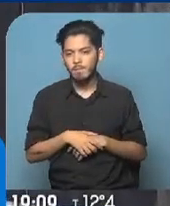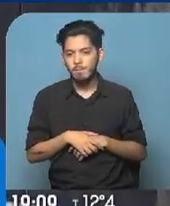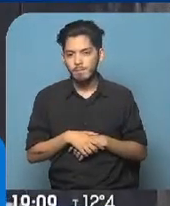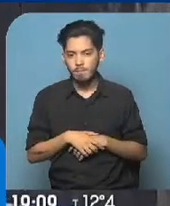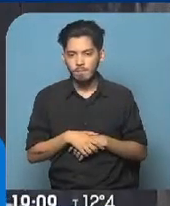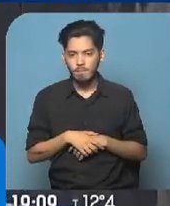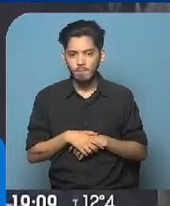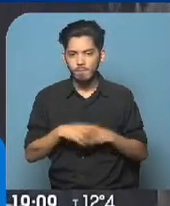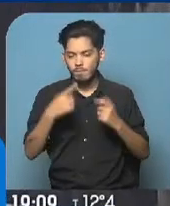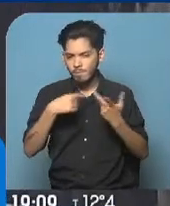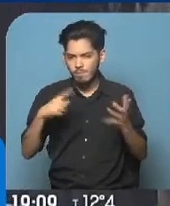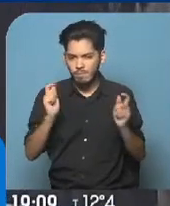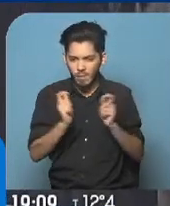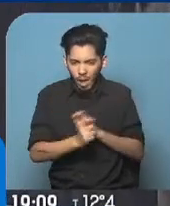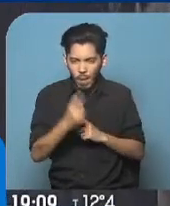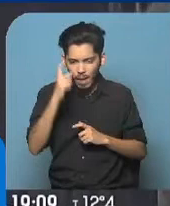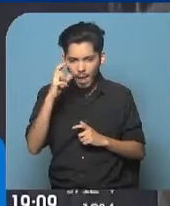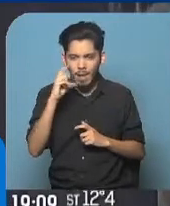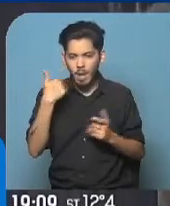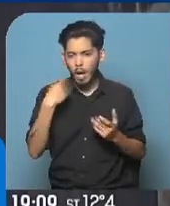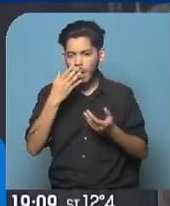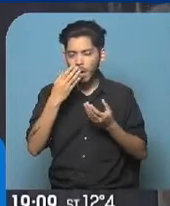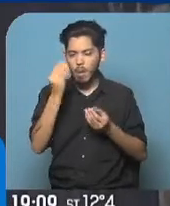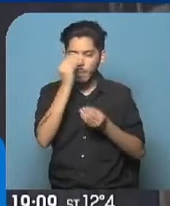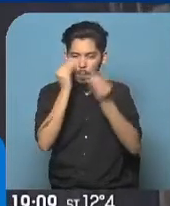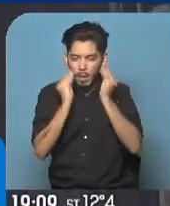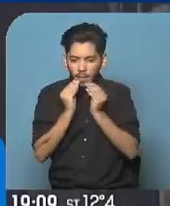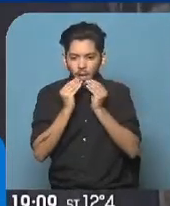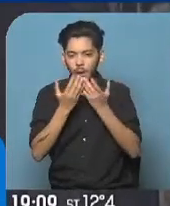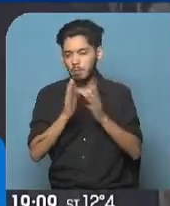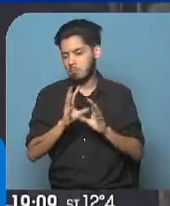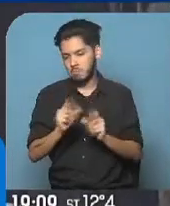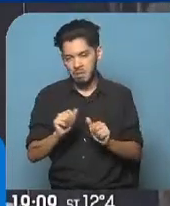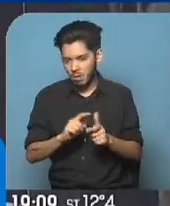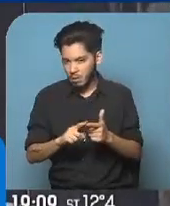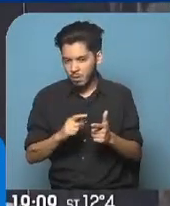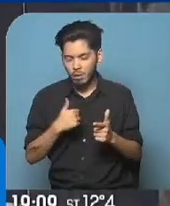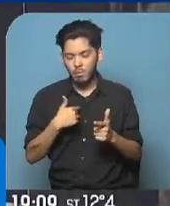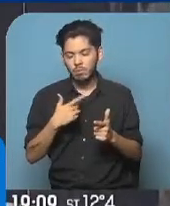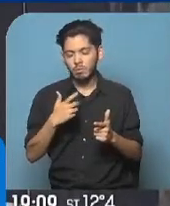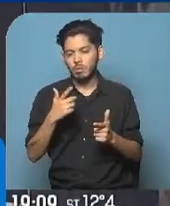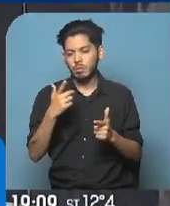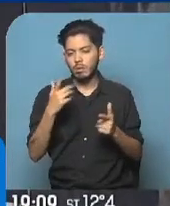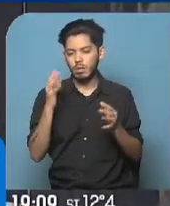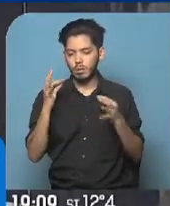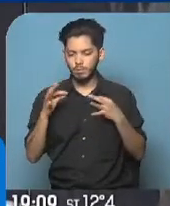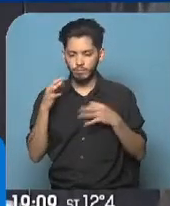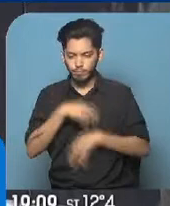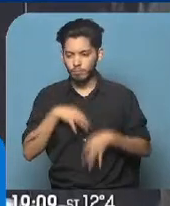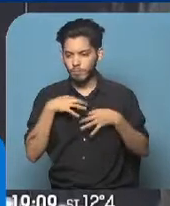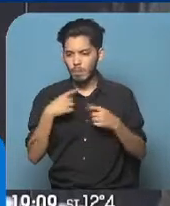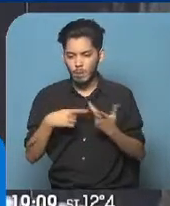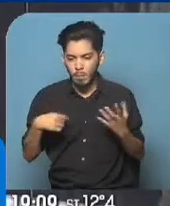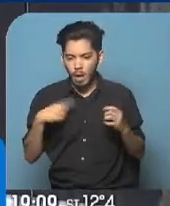todos sus cambios y erika dejando de maquillarse de arreglarse en una persona muy muy muy coqueta